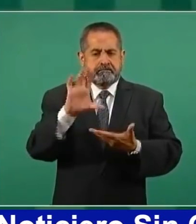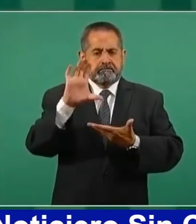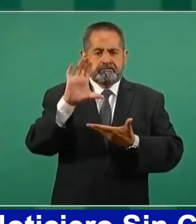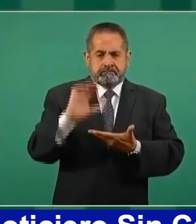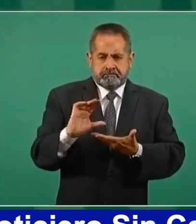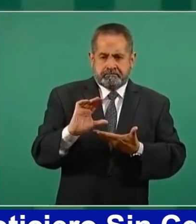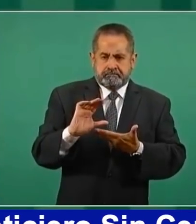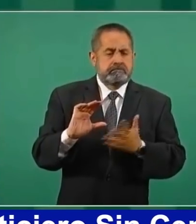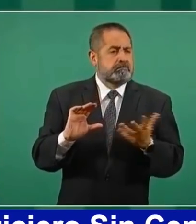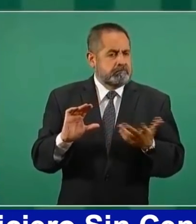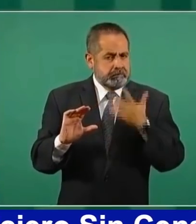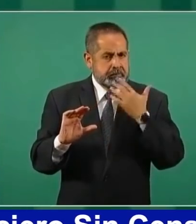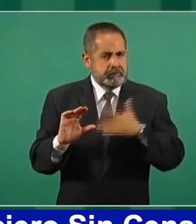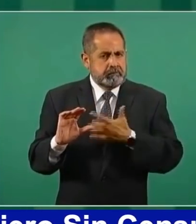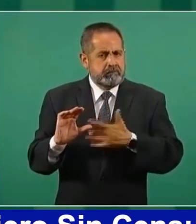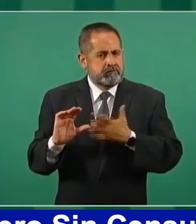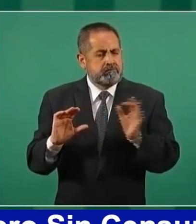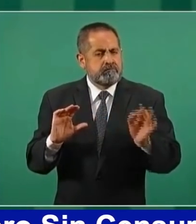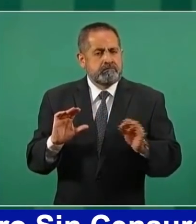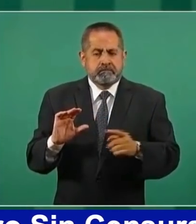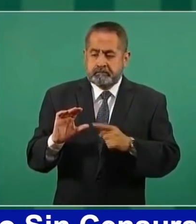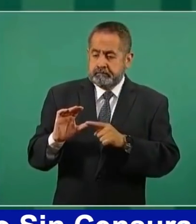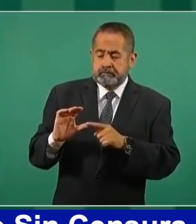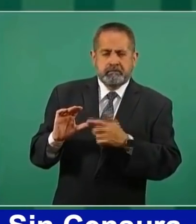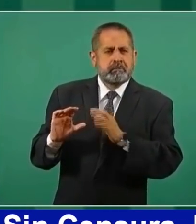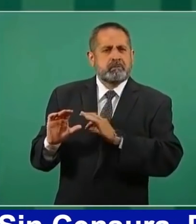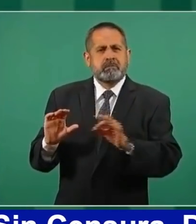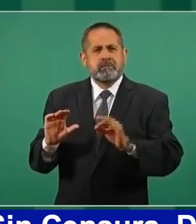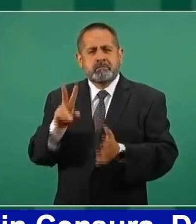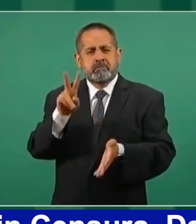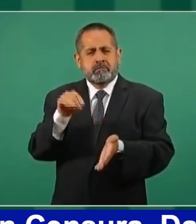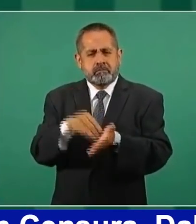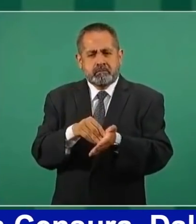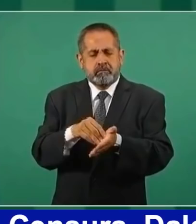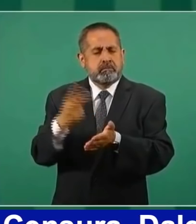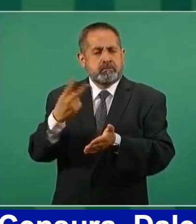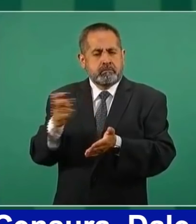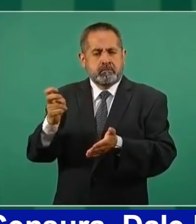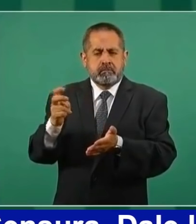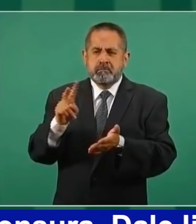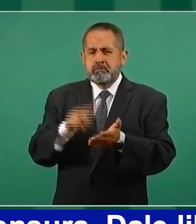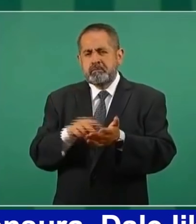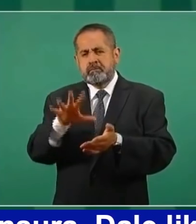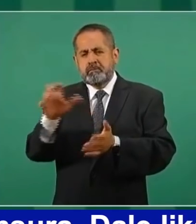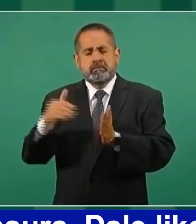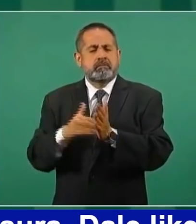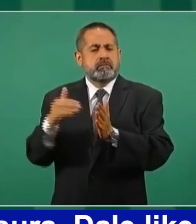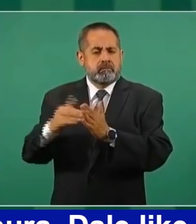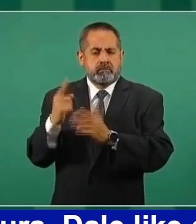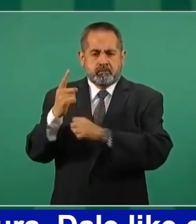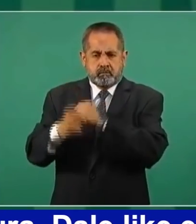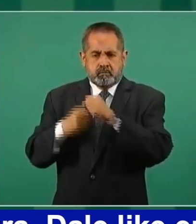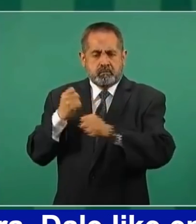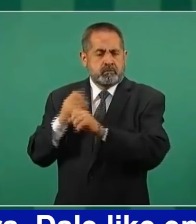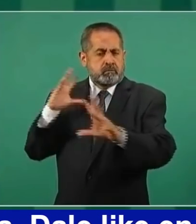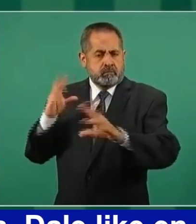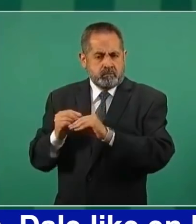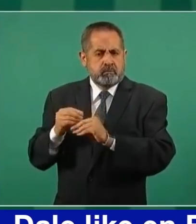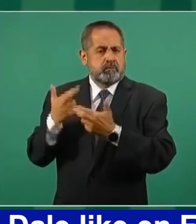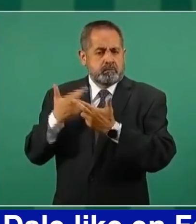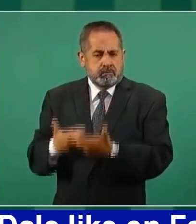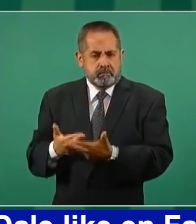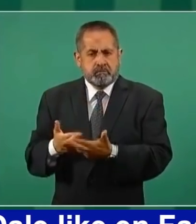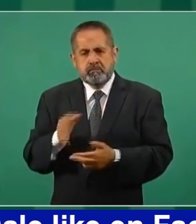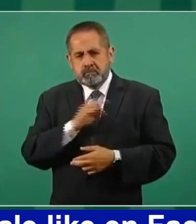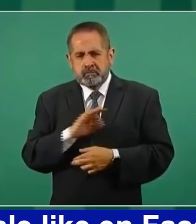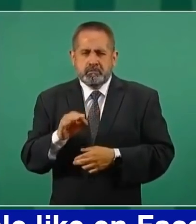a representar alrededor de 2.200, 2.500 millones por año. Calculamos